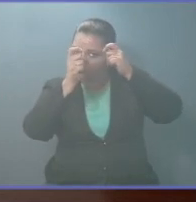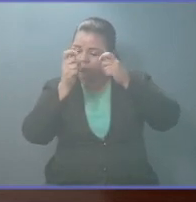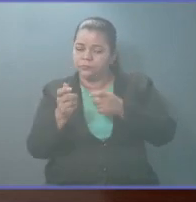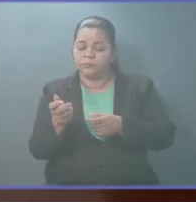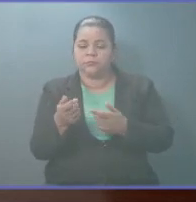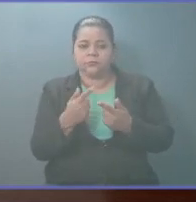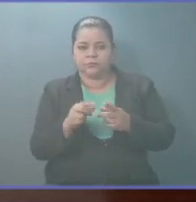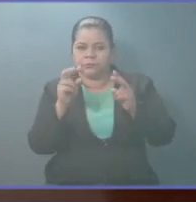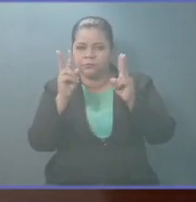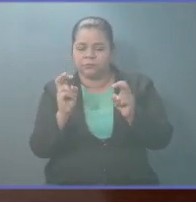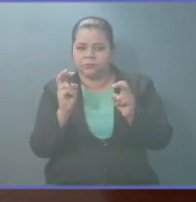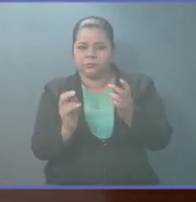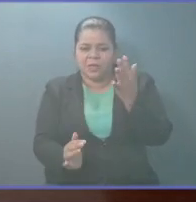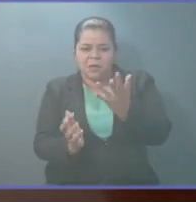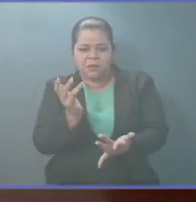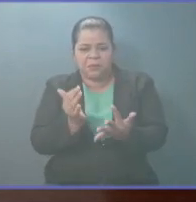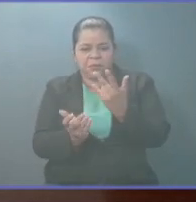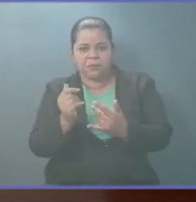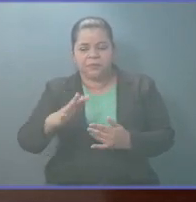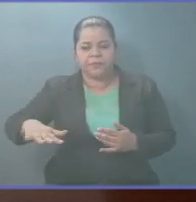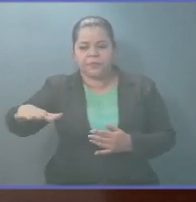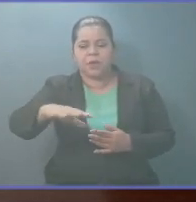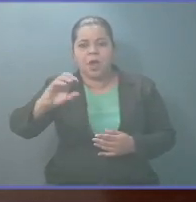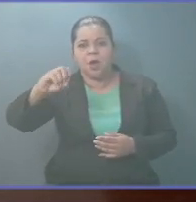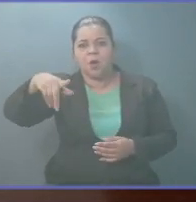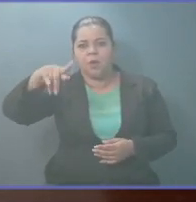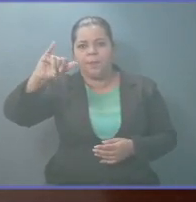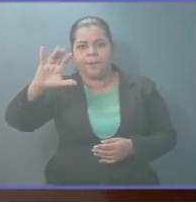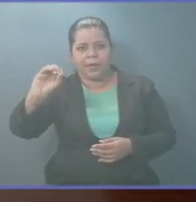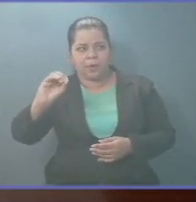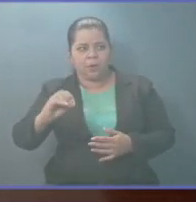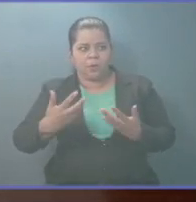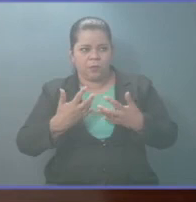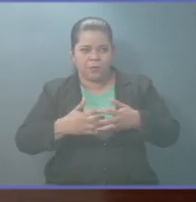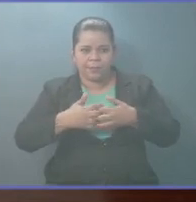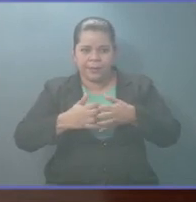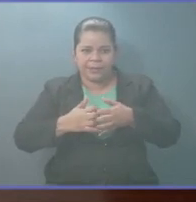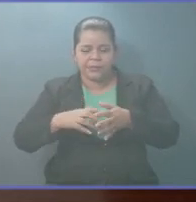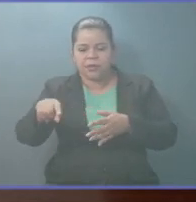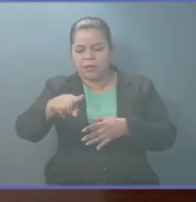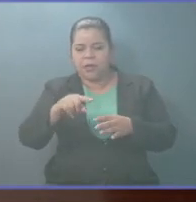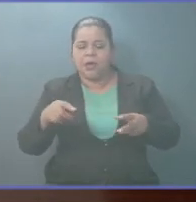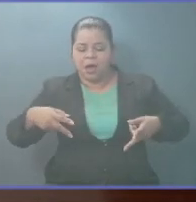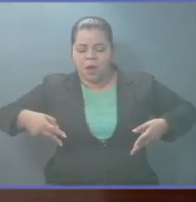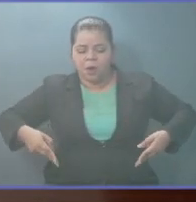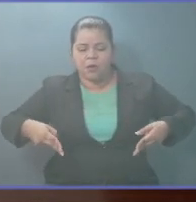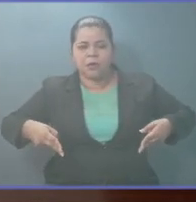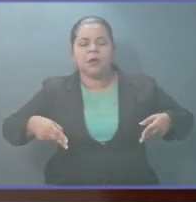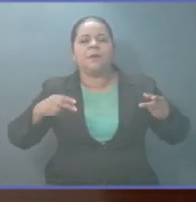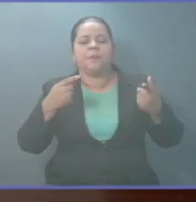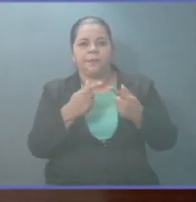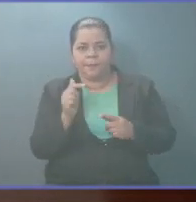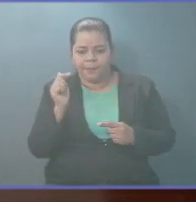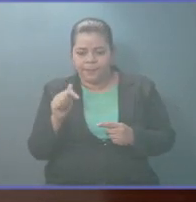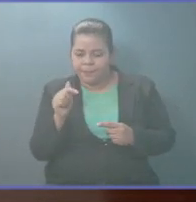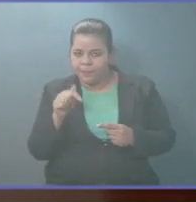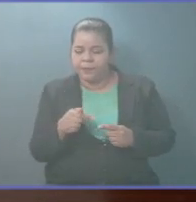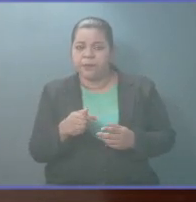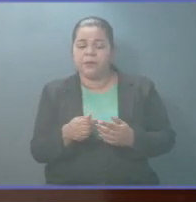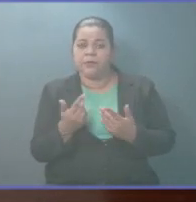estoy finalizando mi periodo prácticamente como diputado de la Asamblea Legislativa y me siento